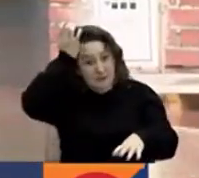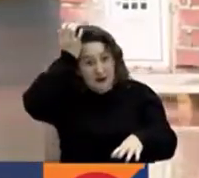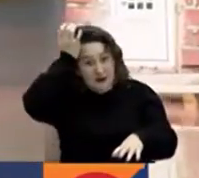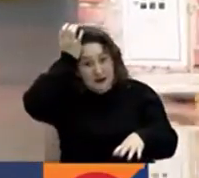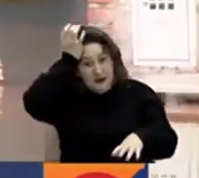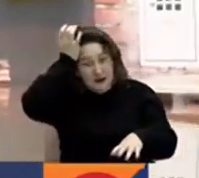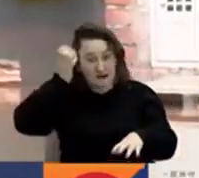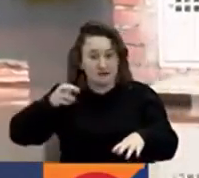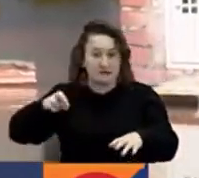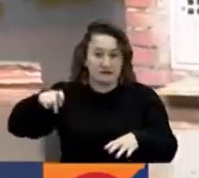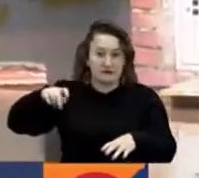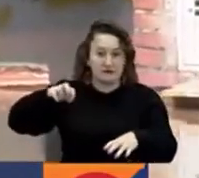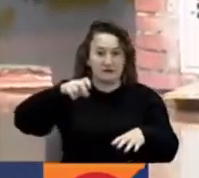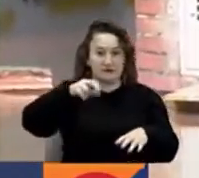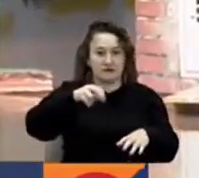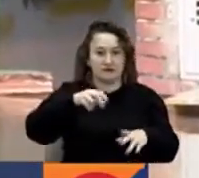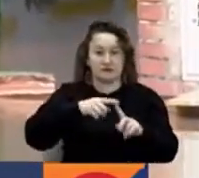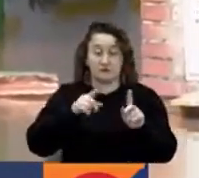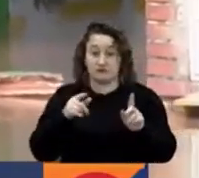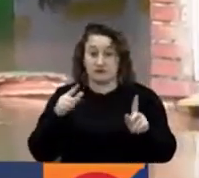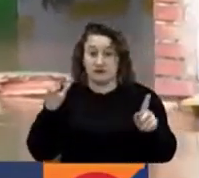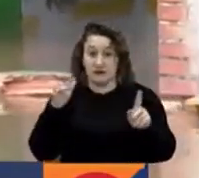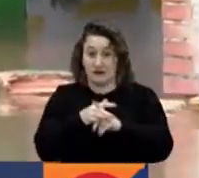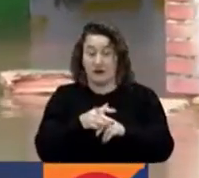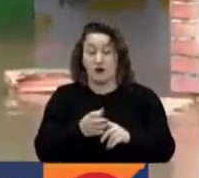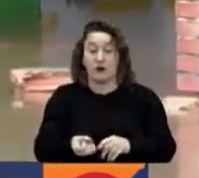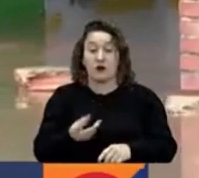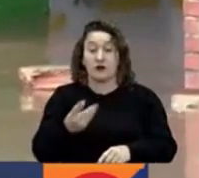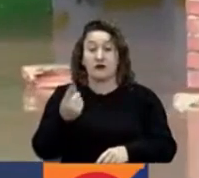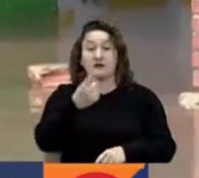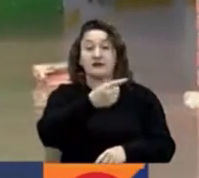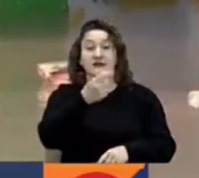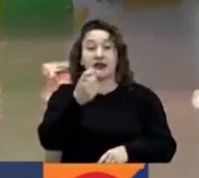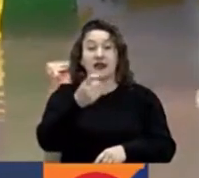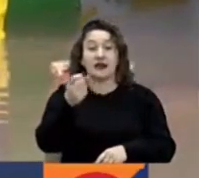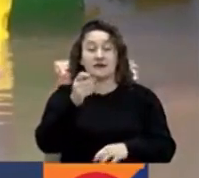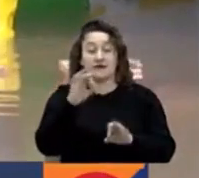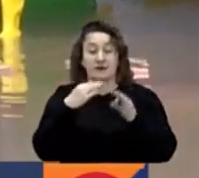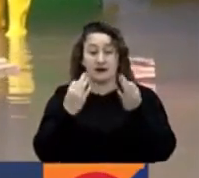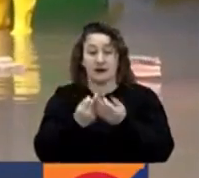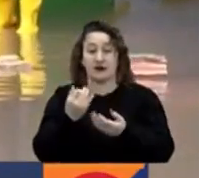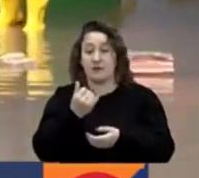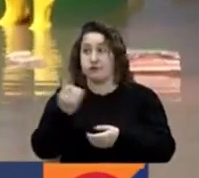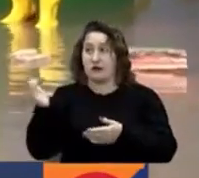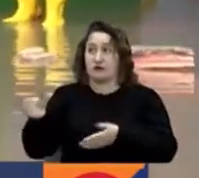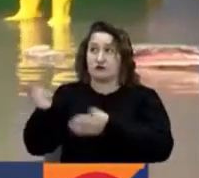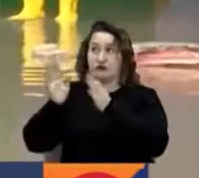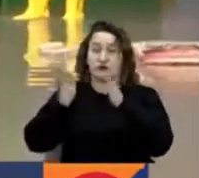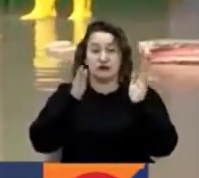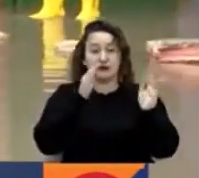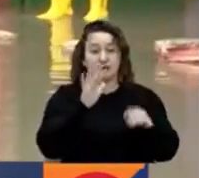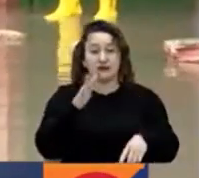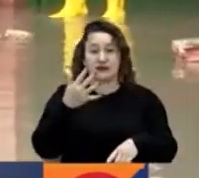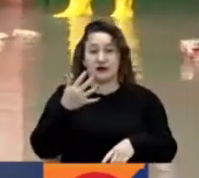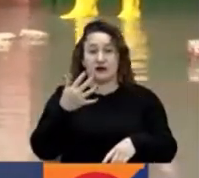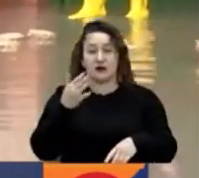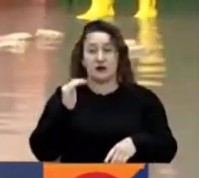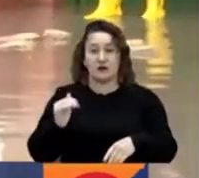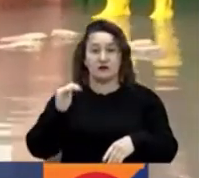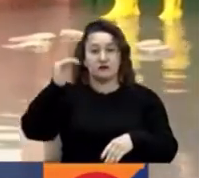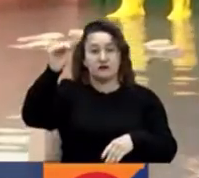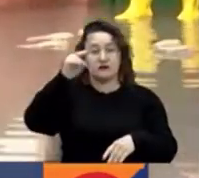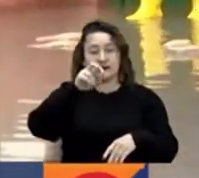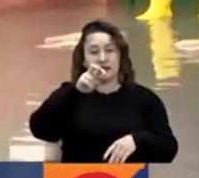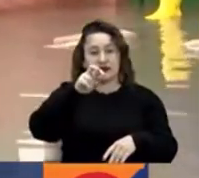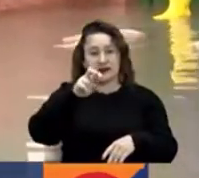poder salir, pero la afectación es para cerca de 100 familias que conforman estos 5 edificios de 7 pisos cada uno,